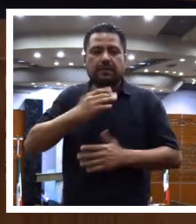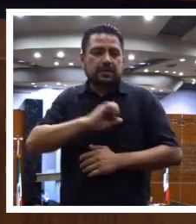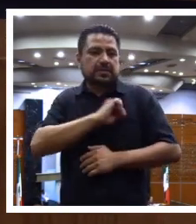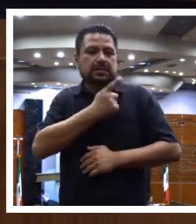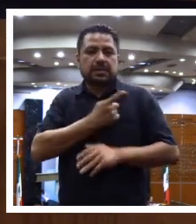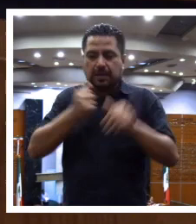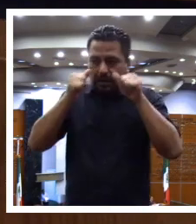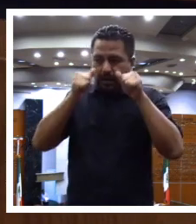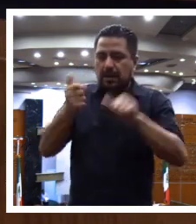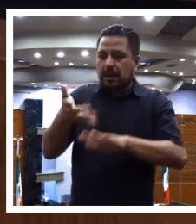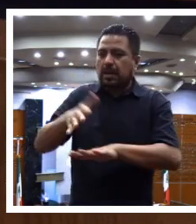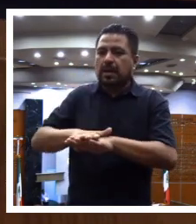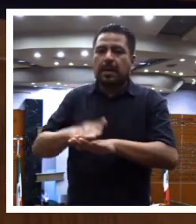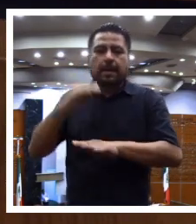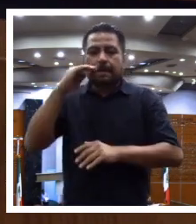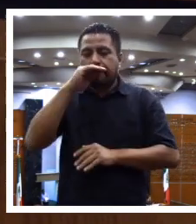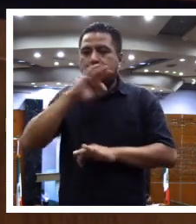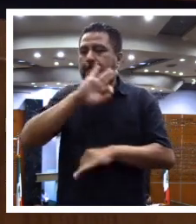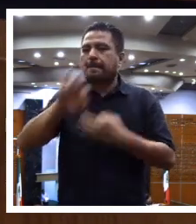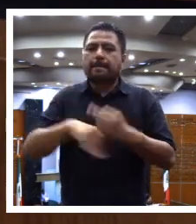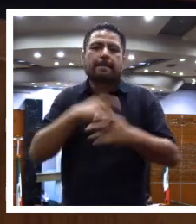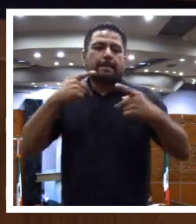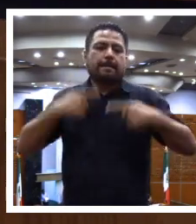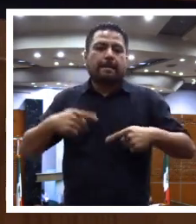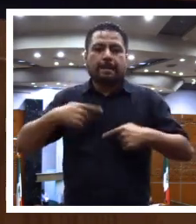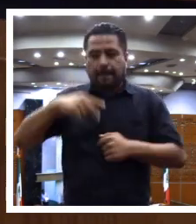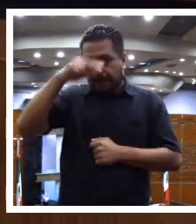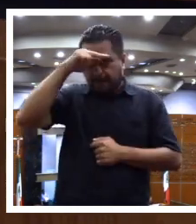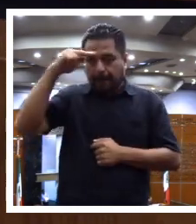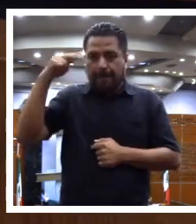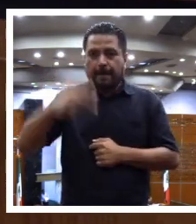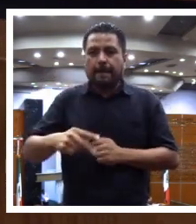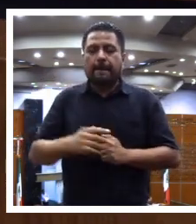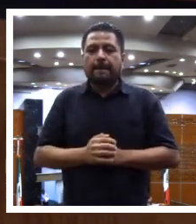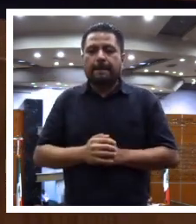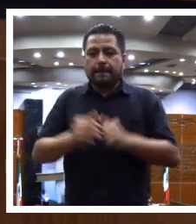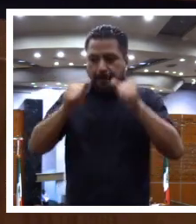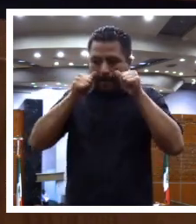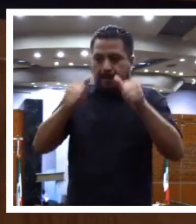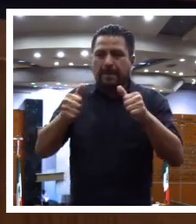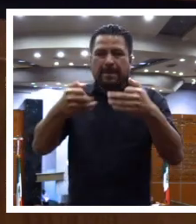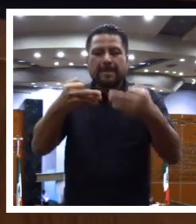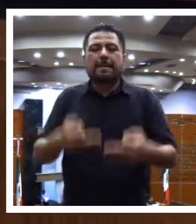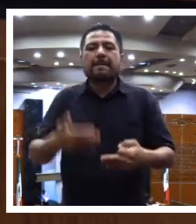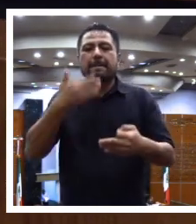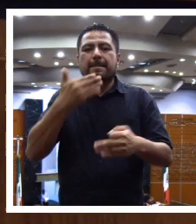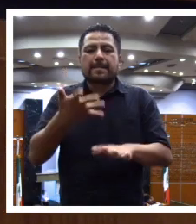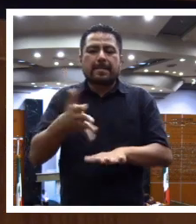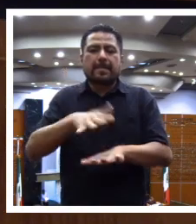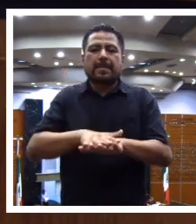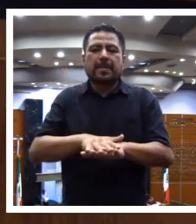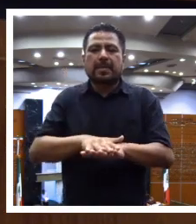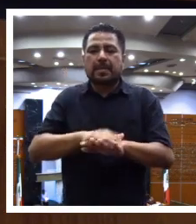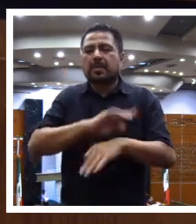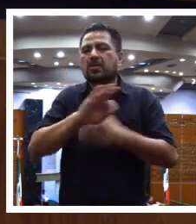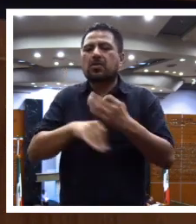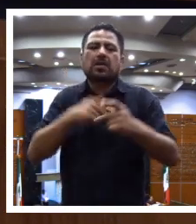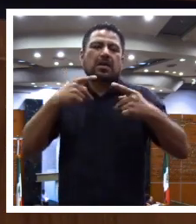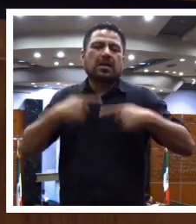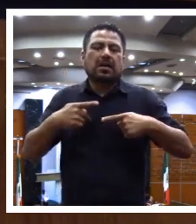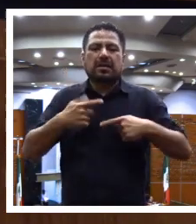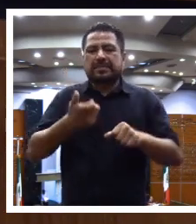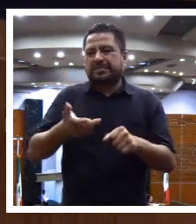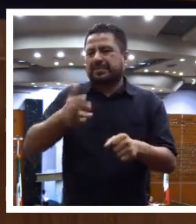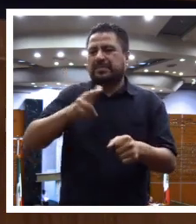la atención integral y gratuita de todas y todos los mexicanos. La atención oportuna, integral y eficaz de los pacientes es un